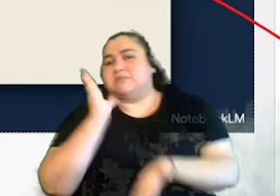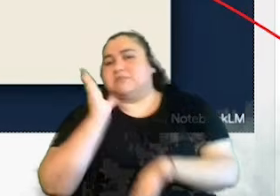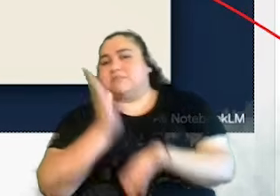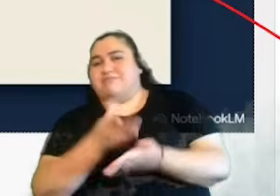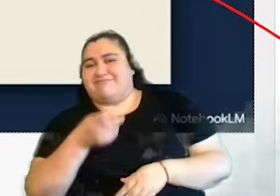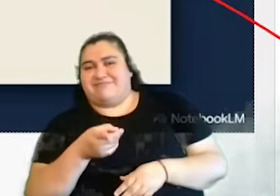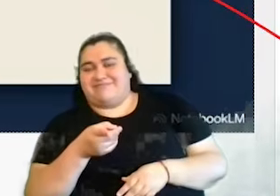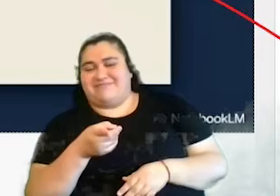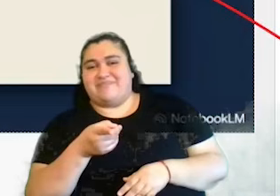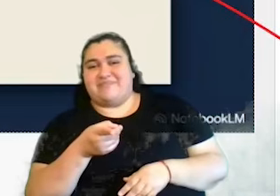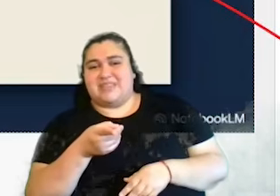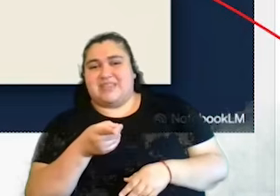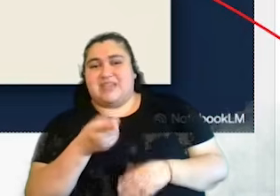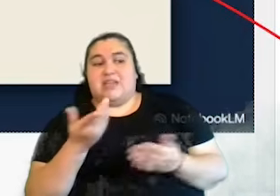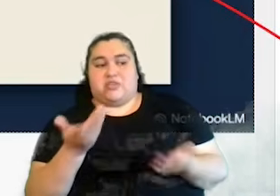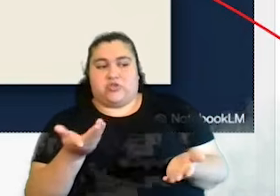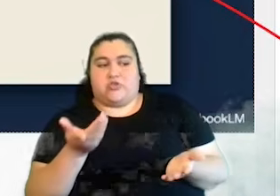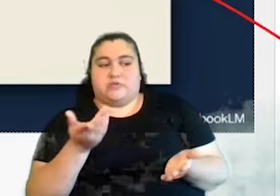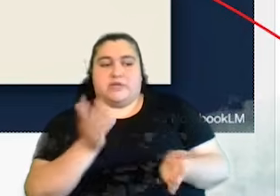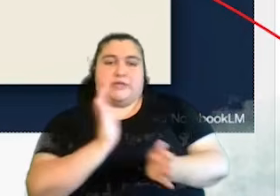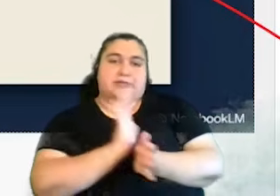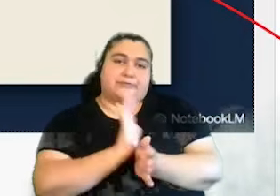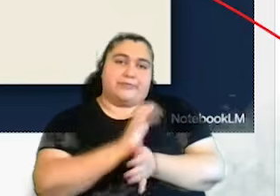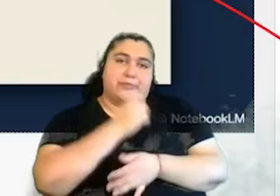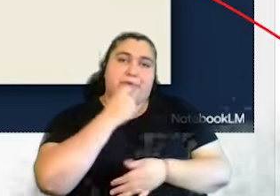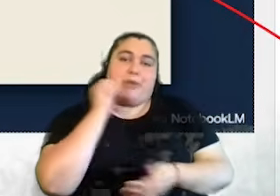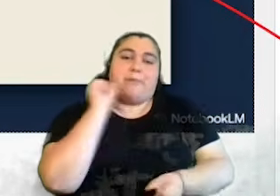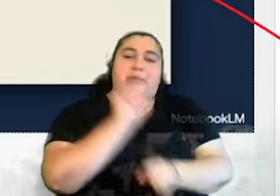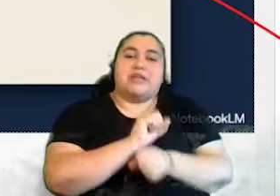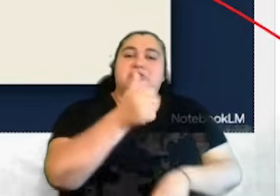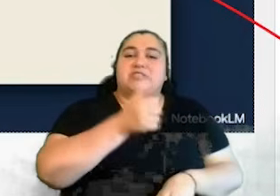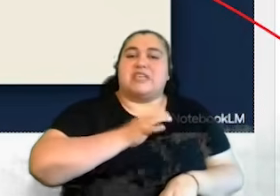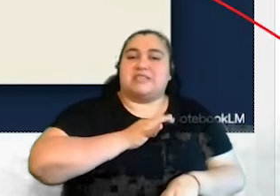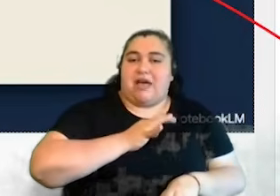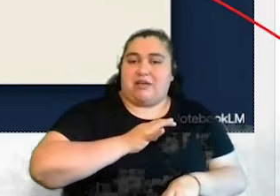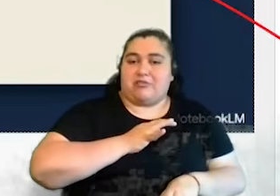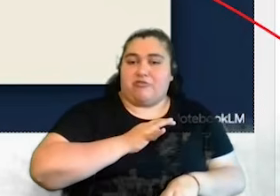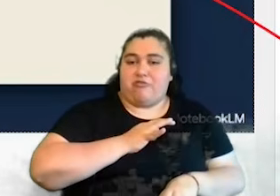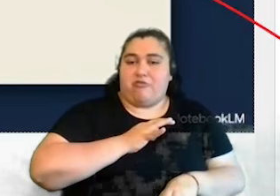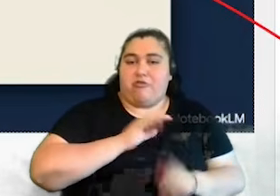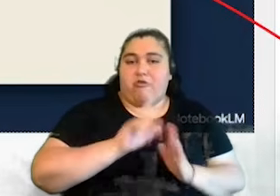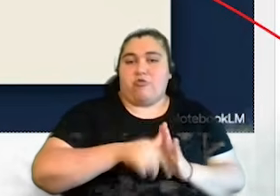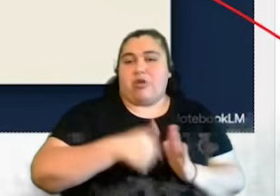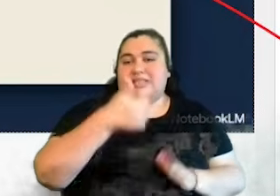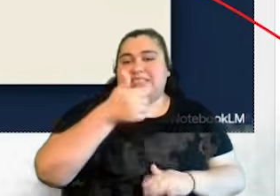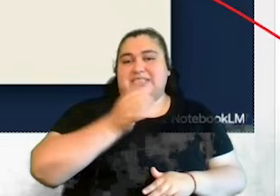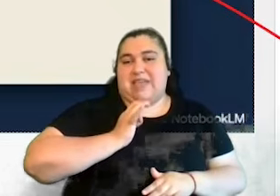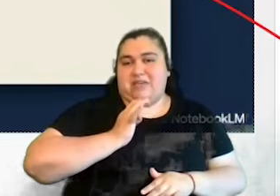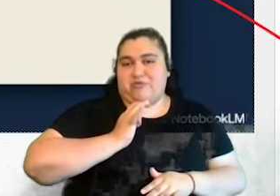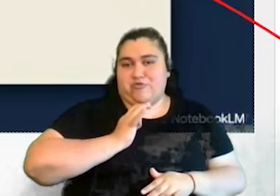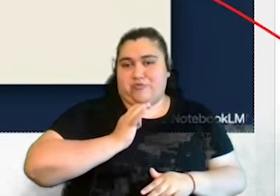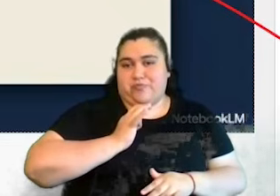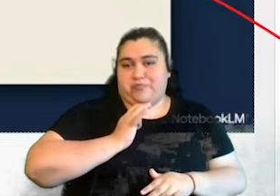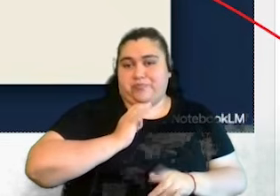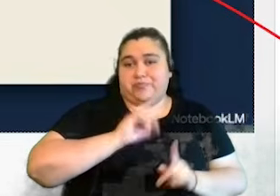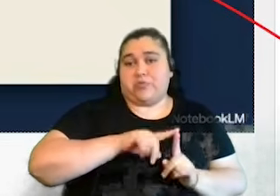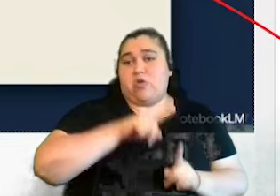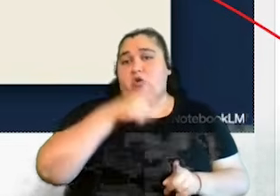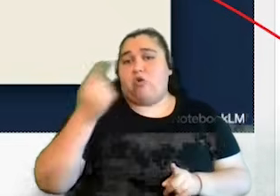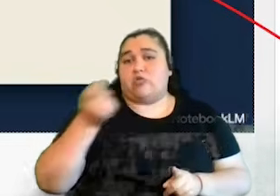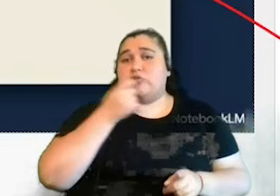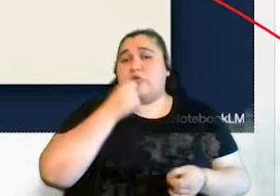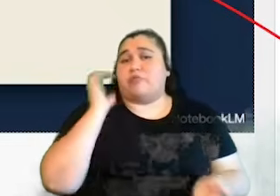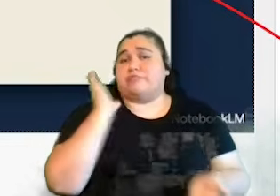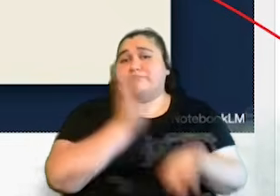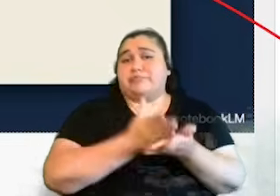evasión simple que tenía una prisión de hasta 6 años, la prescripción penal era de 6. En la agravada, que tenía una pena de prisión de hasta